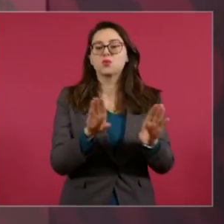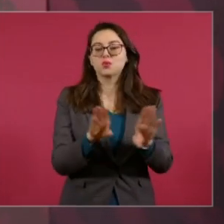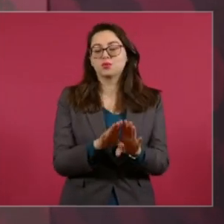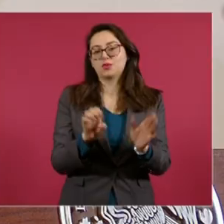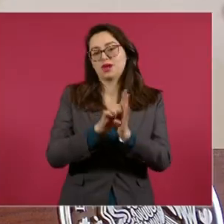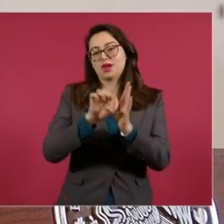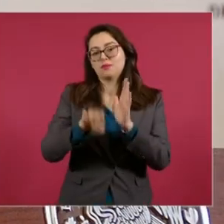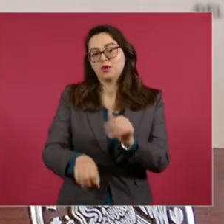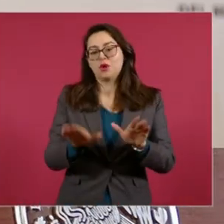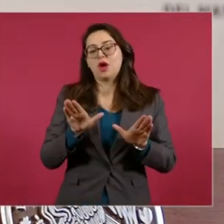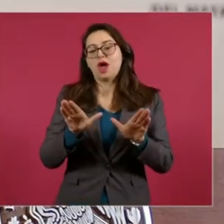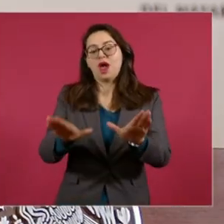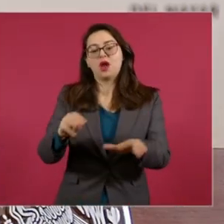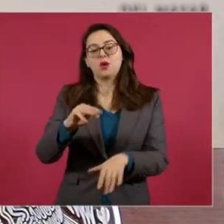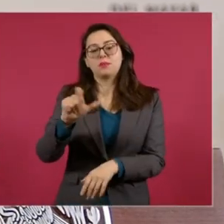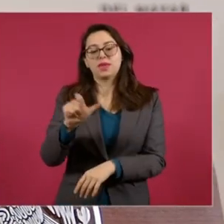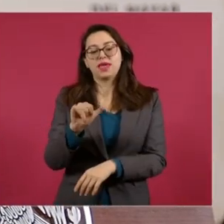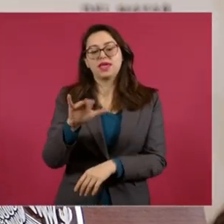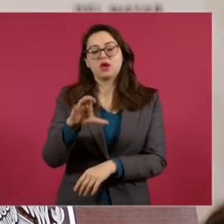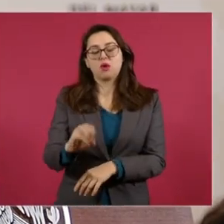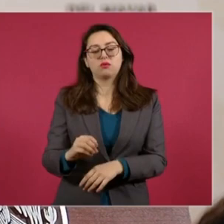Pero bueno, existía eso.